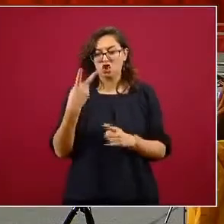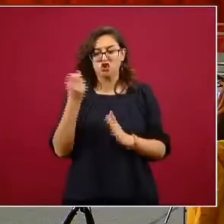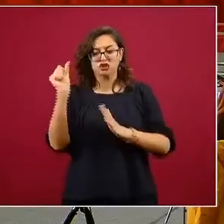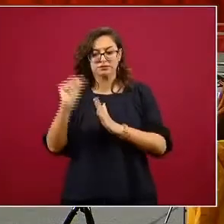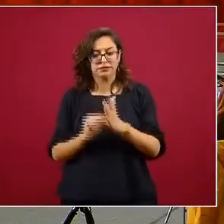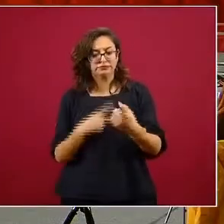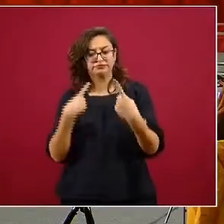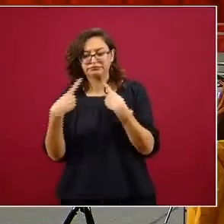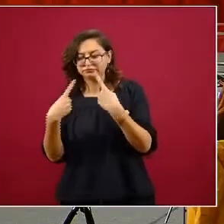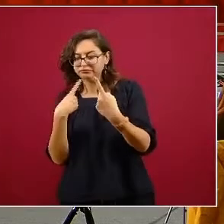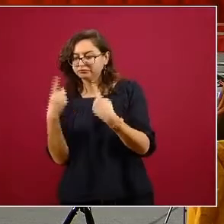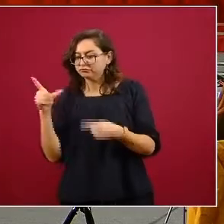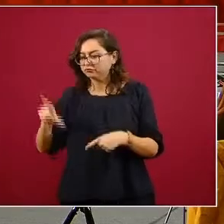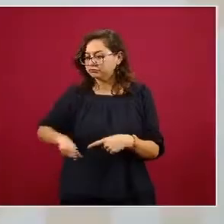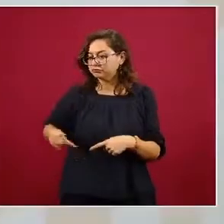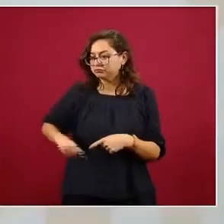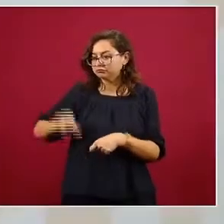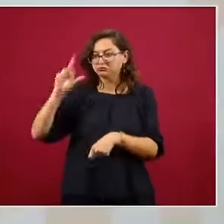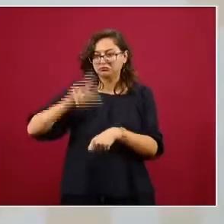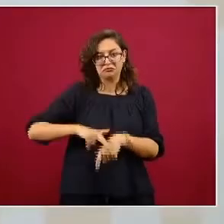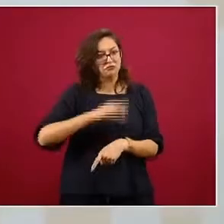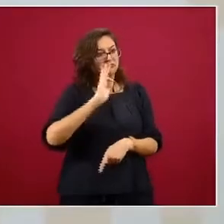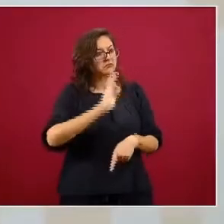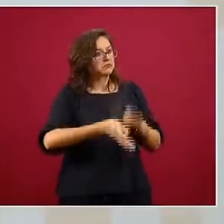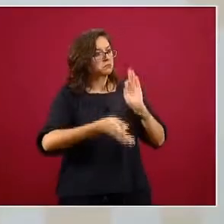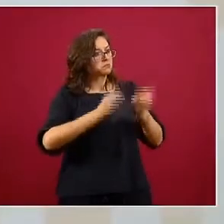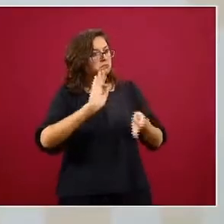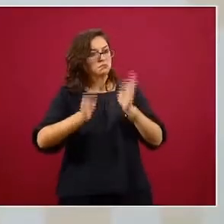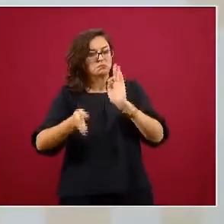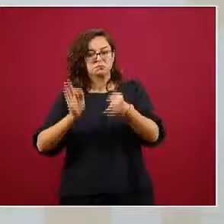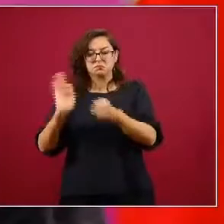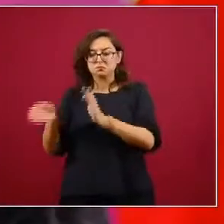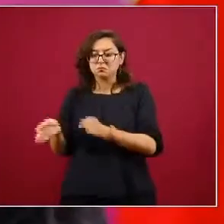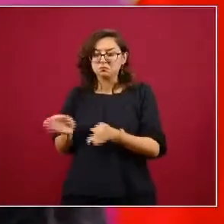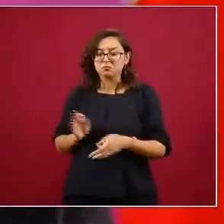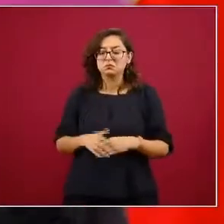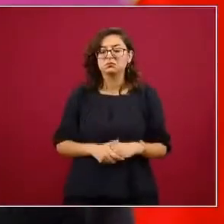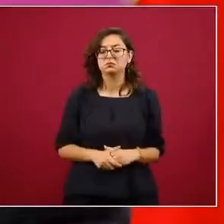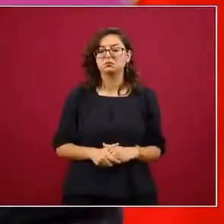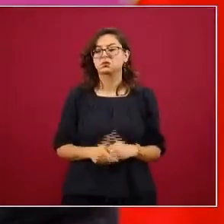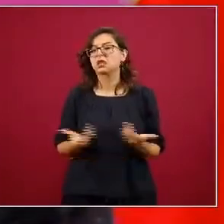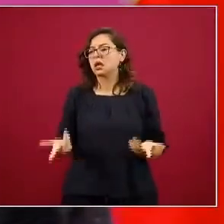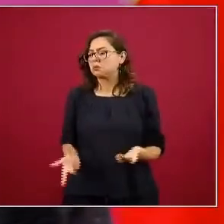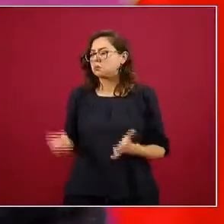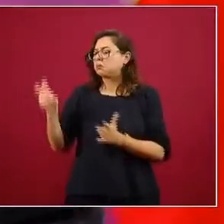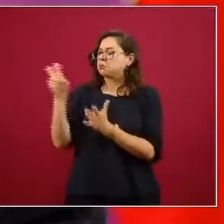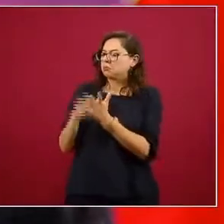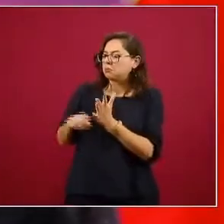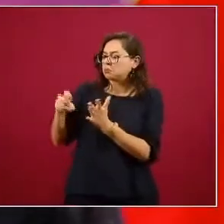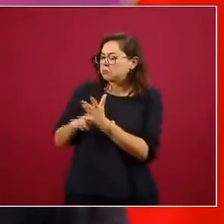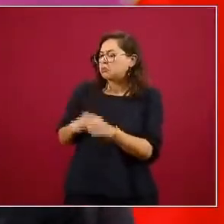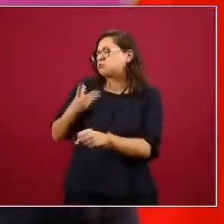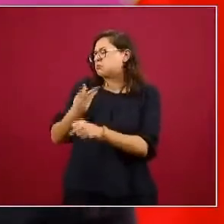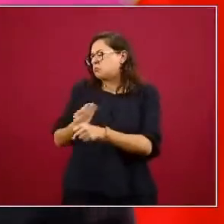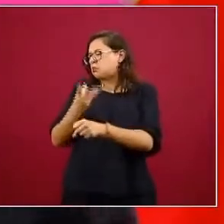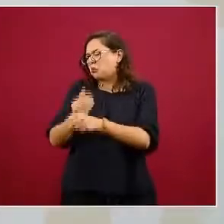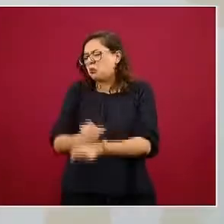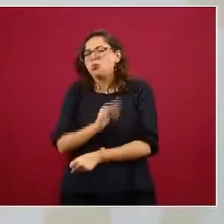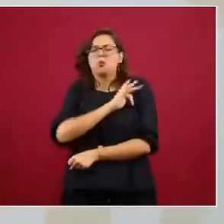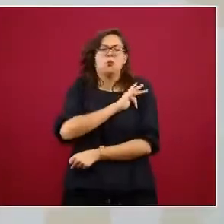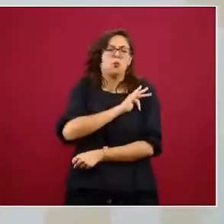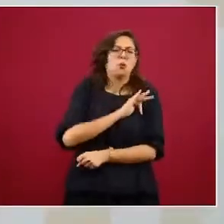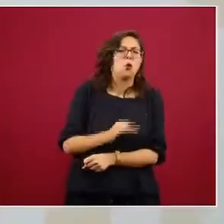meses con los gobernadores, y que como todo instrumento técnico puede ser perfectible, puede ser sujeto de ampliaciones,